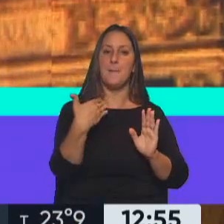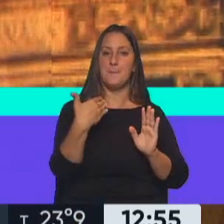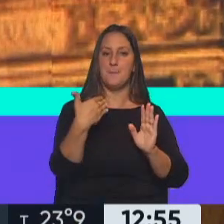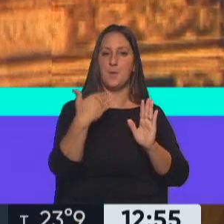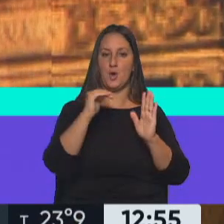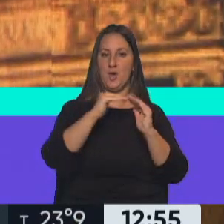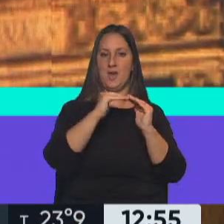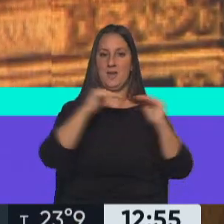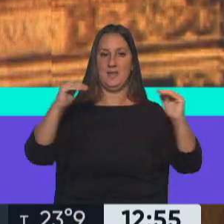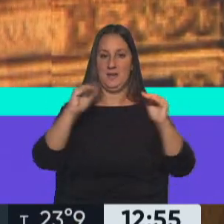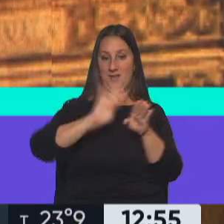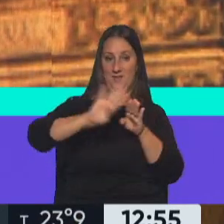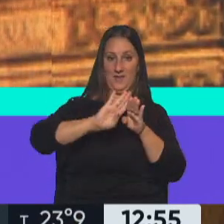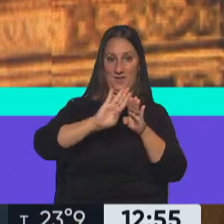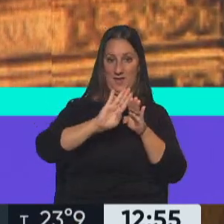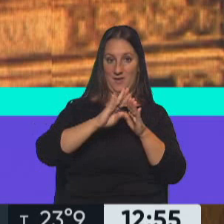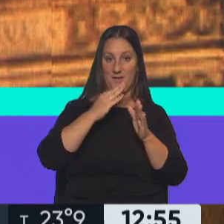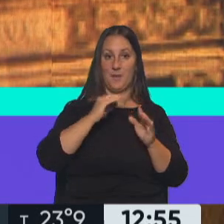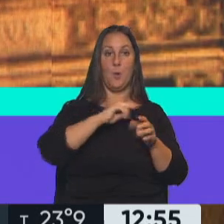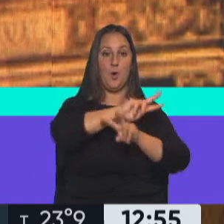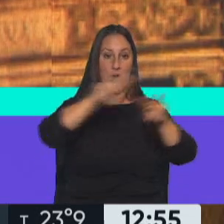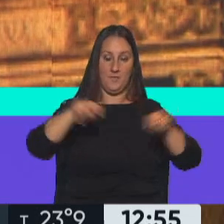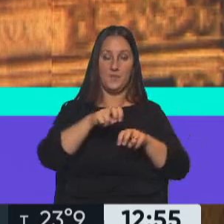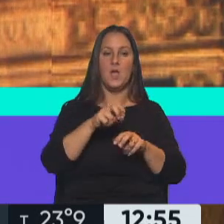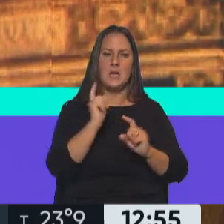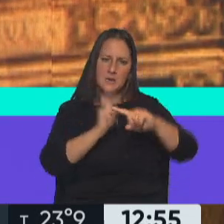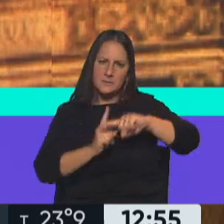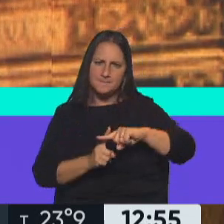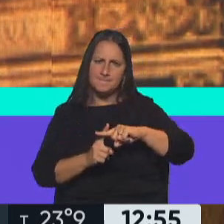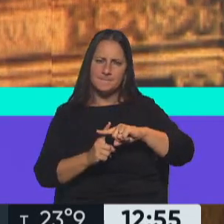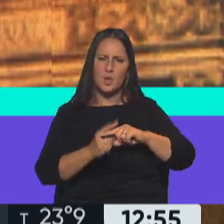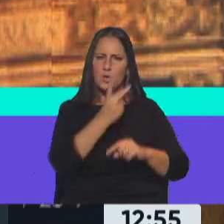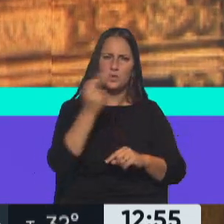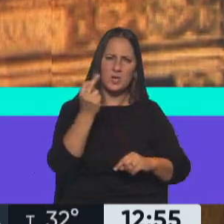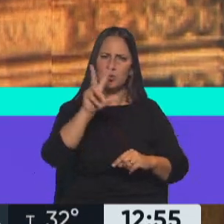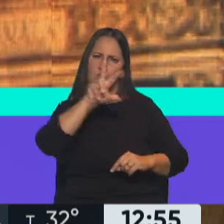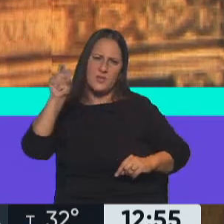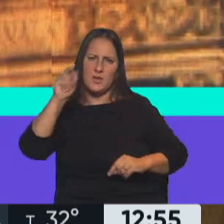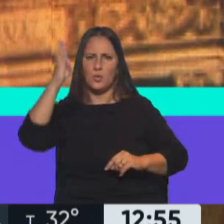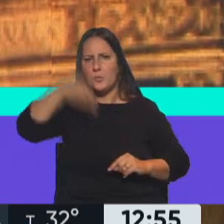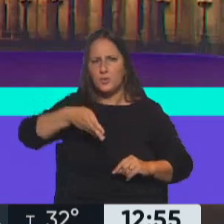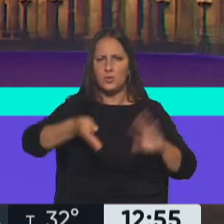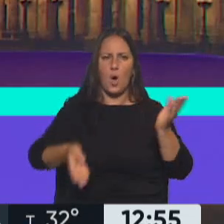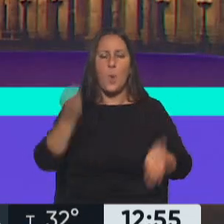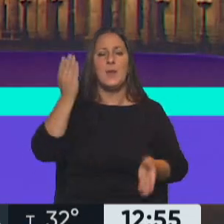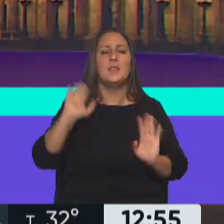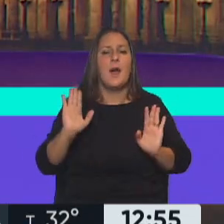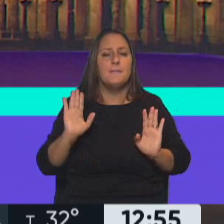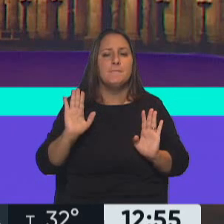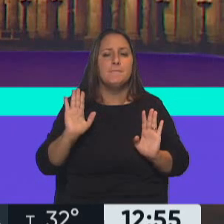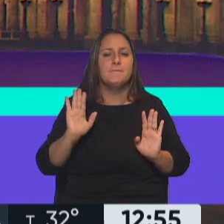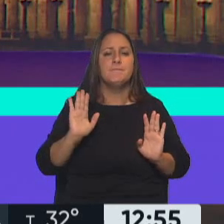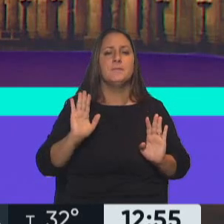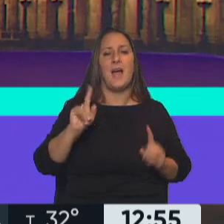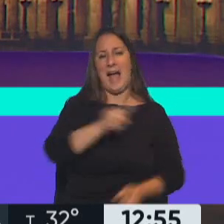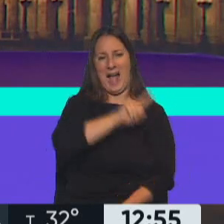punto de ese déficit fiscal. Había gente que hacía cuentas, diciendo, vamos a tener que aumentar 200, 300%. Bueno, se eligió el